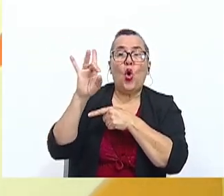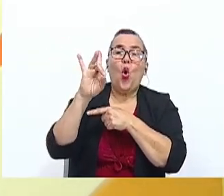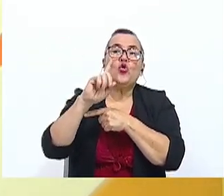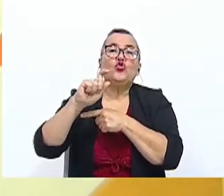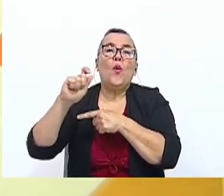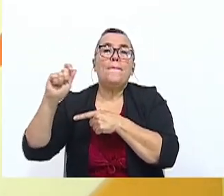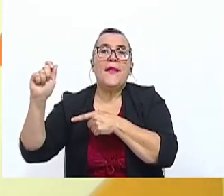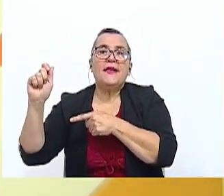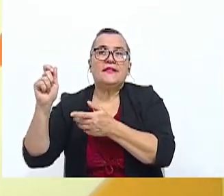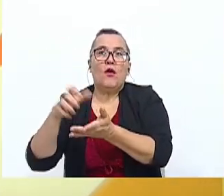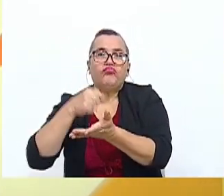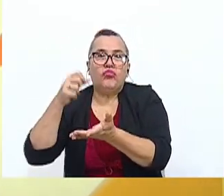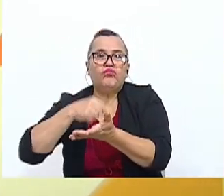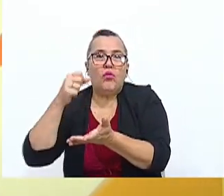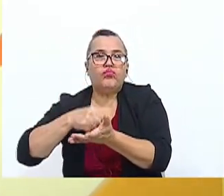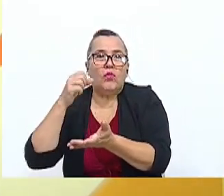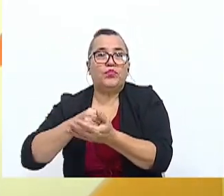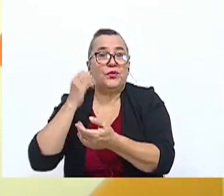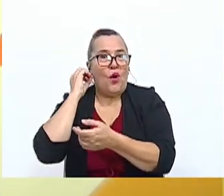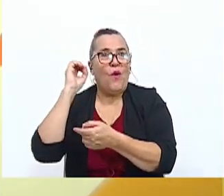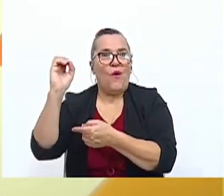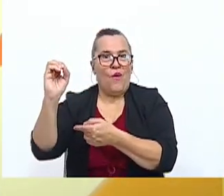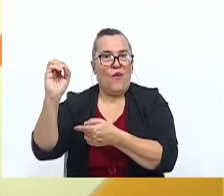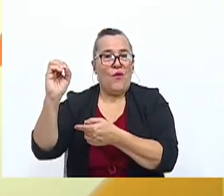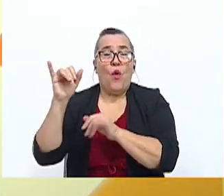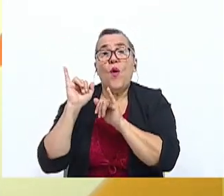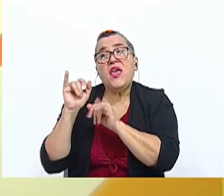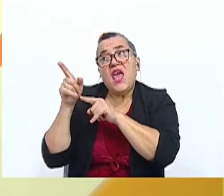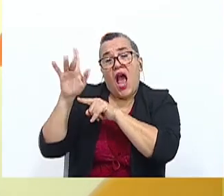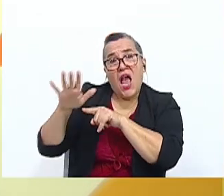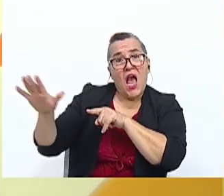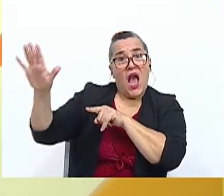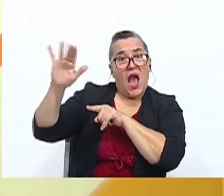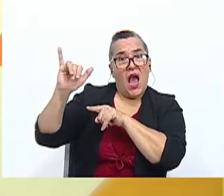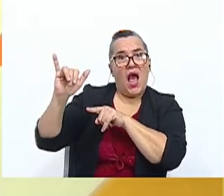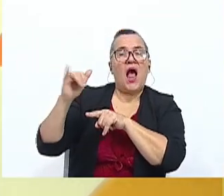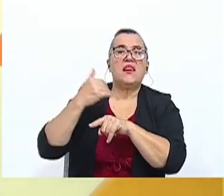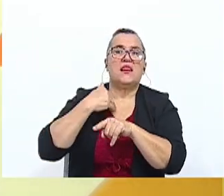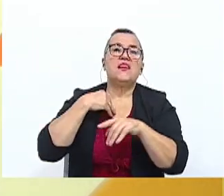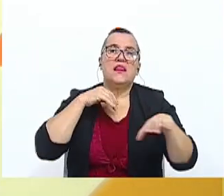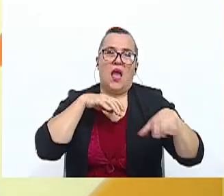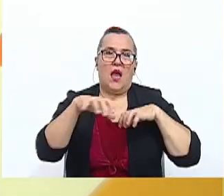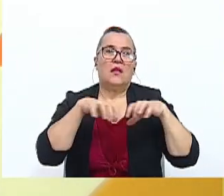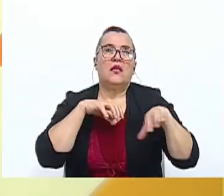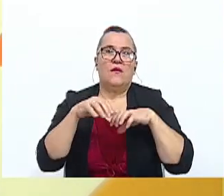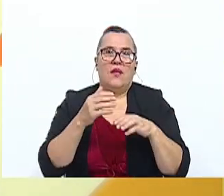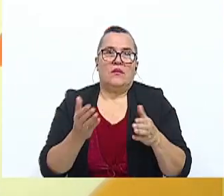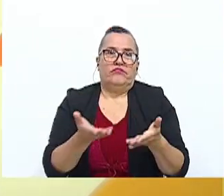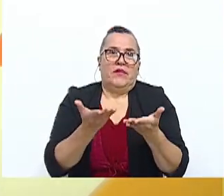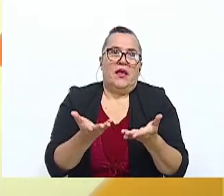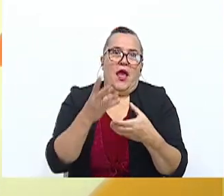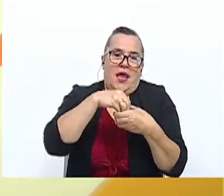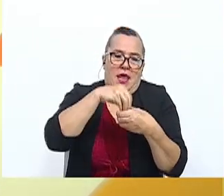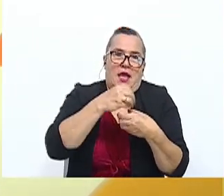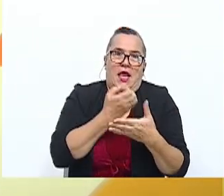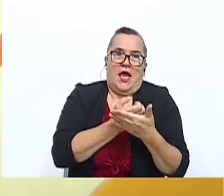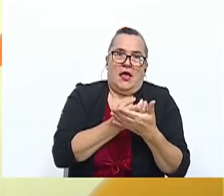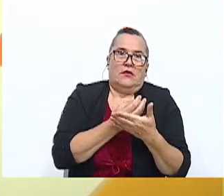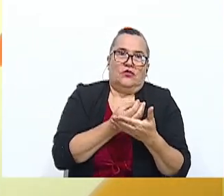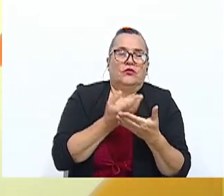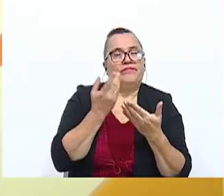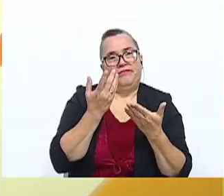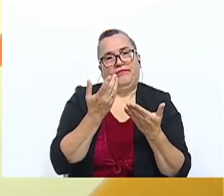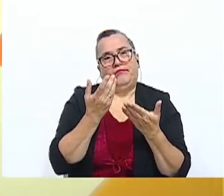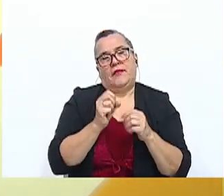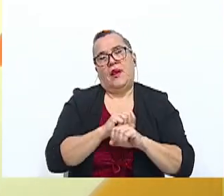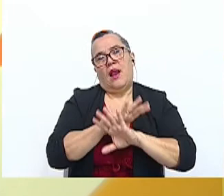la extracción de oro. Y esto les va a permitir a ellos contar con esa actividad que les genera ingresos económicos. Claro,